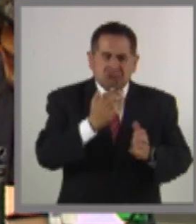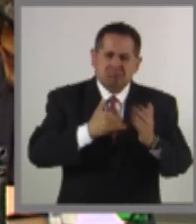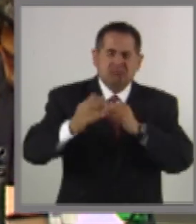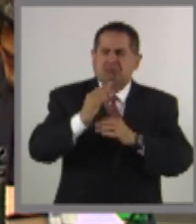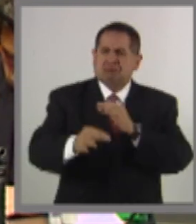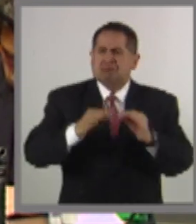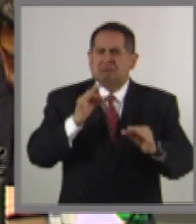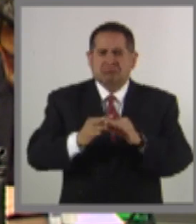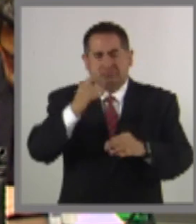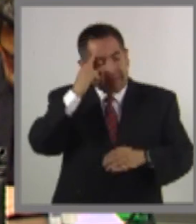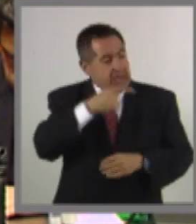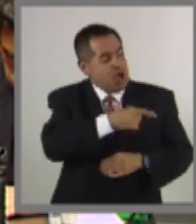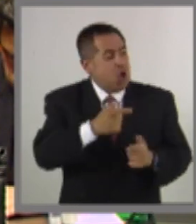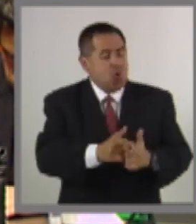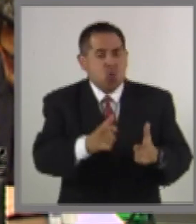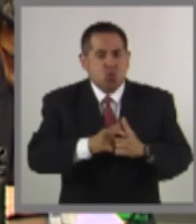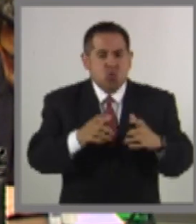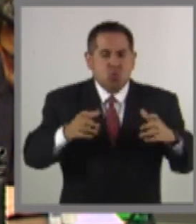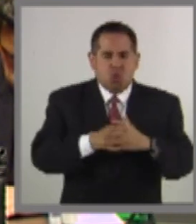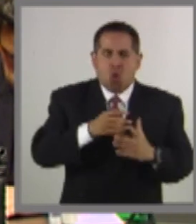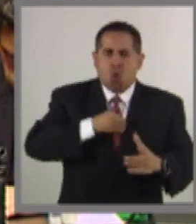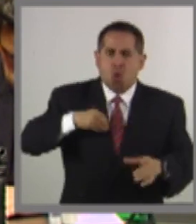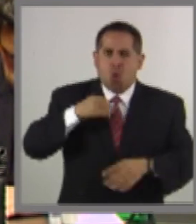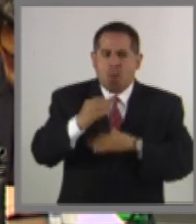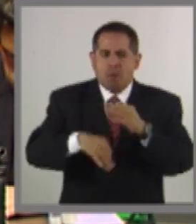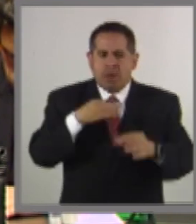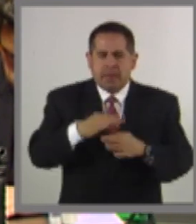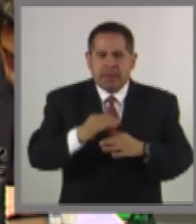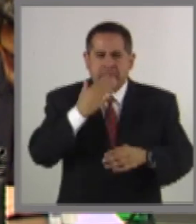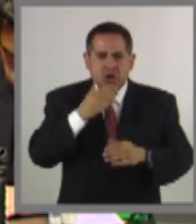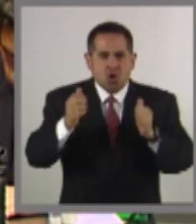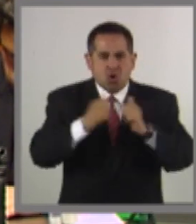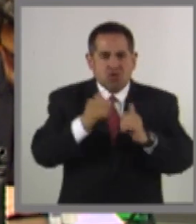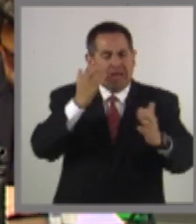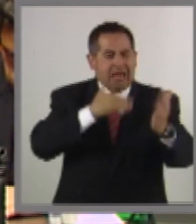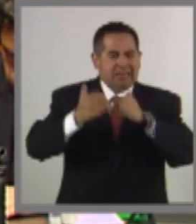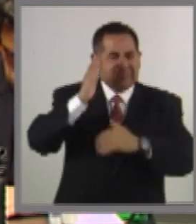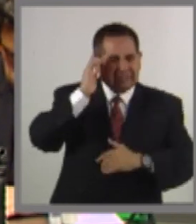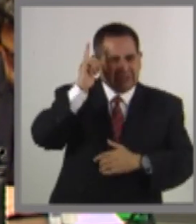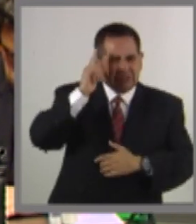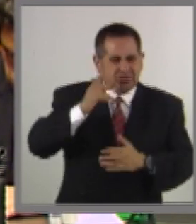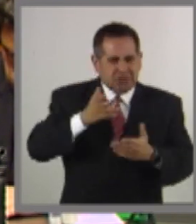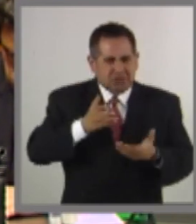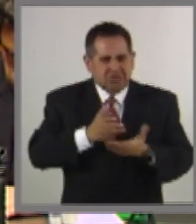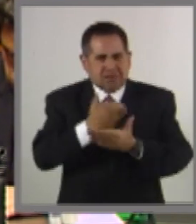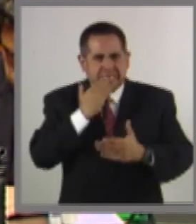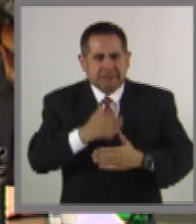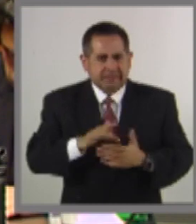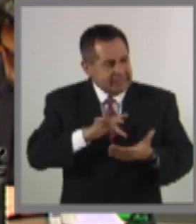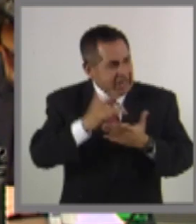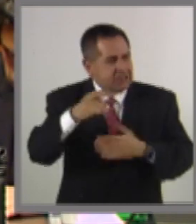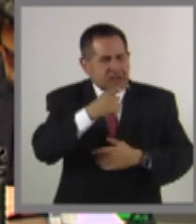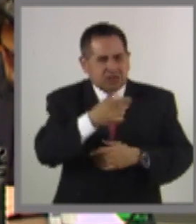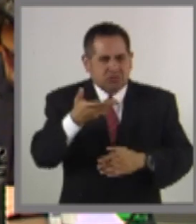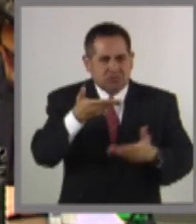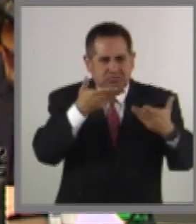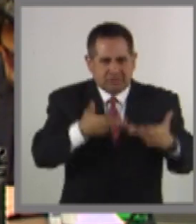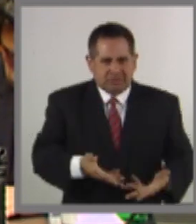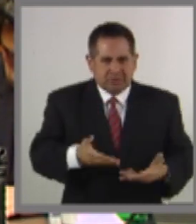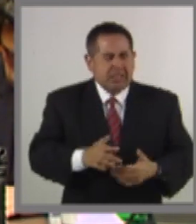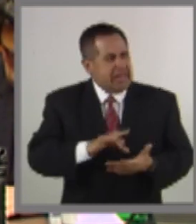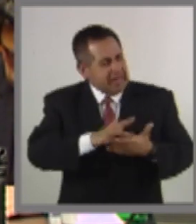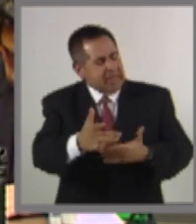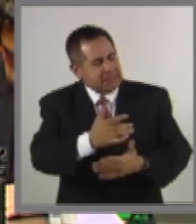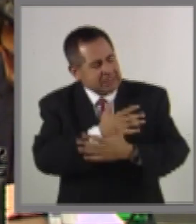también a que el grupo parlamentario cumpla con eficiencia y con éxito las tareas que le han encomendado. Gracias por tu presencia, gracias por